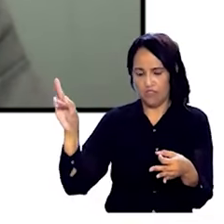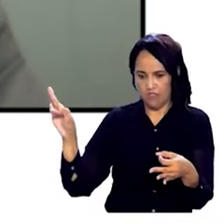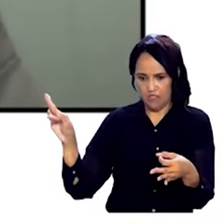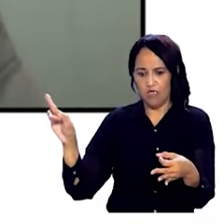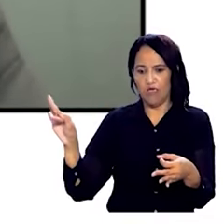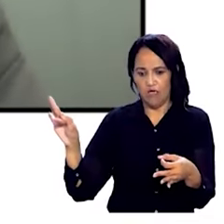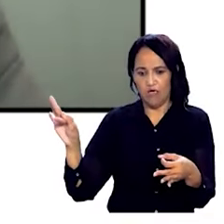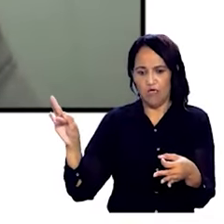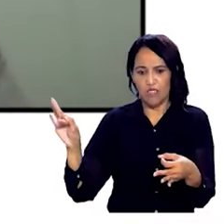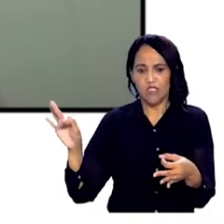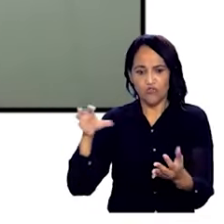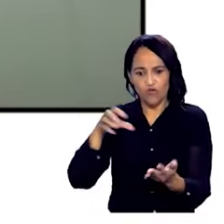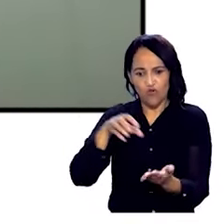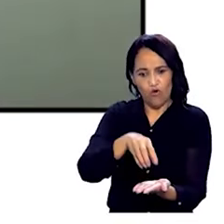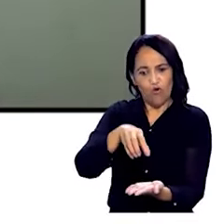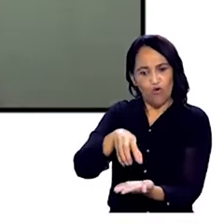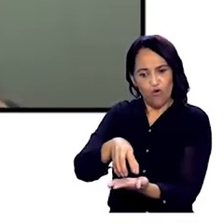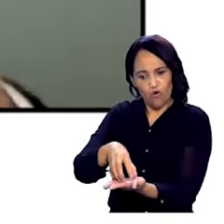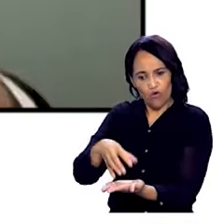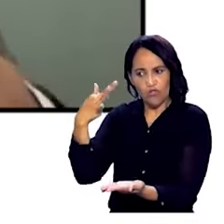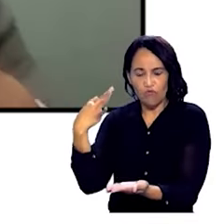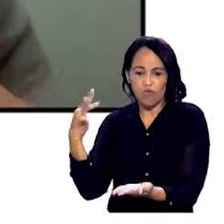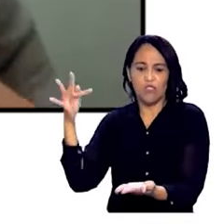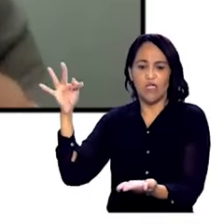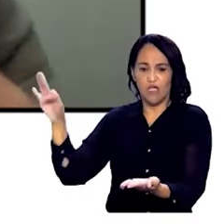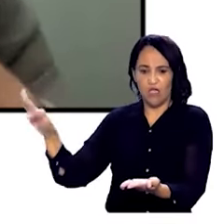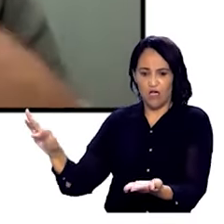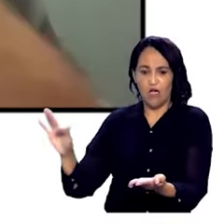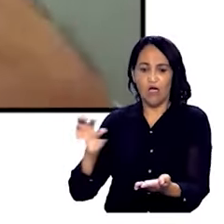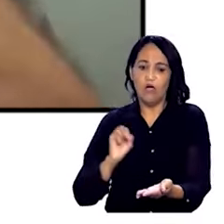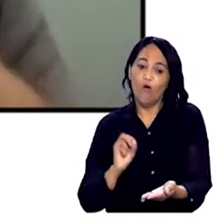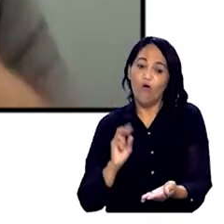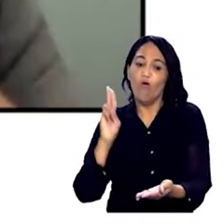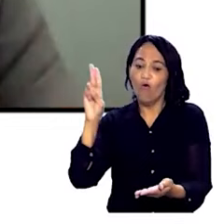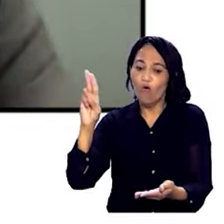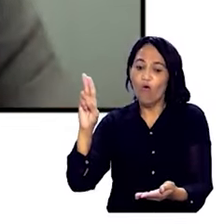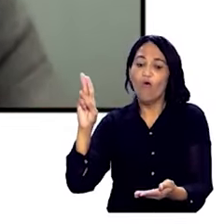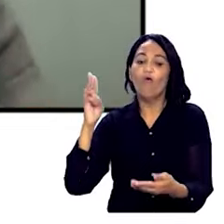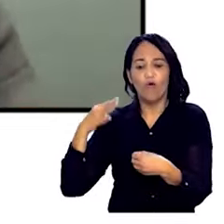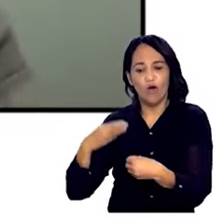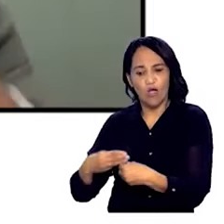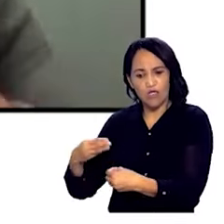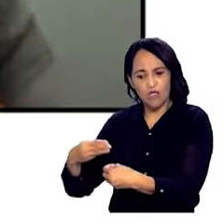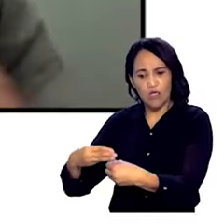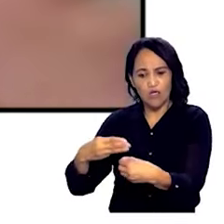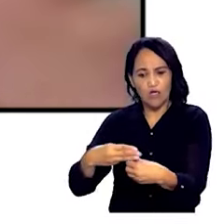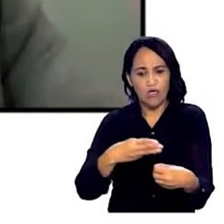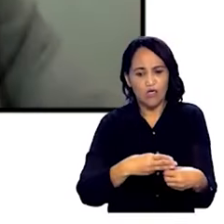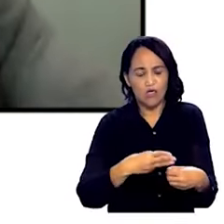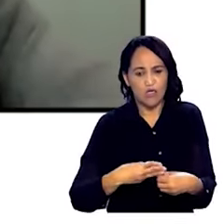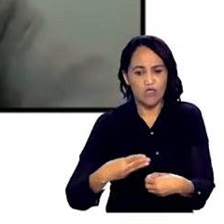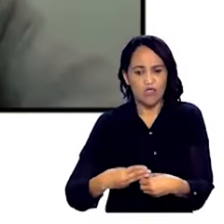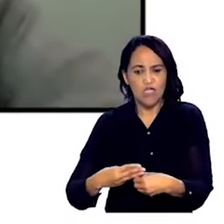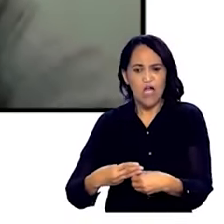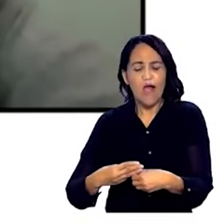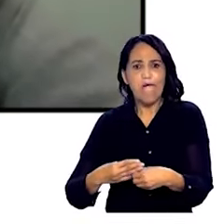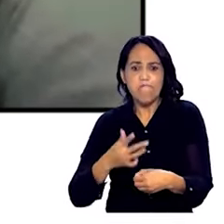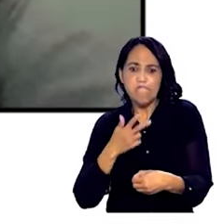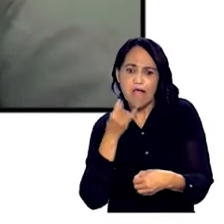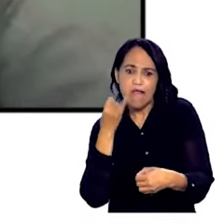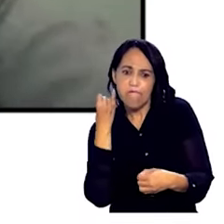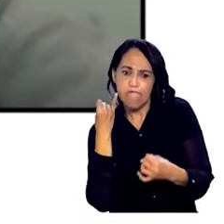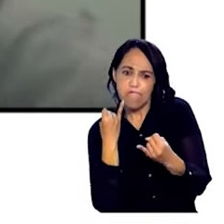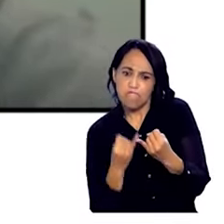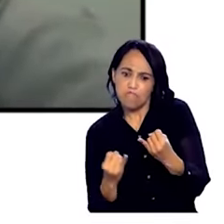mucho también la ciud de Buenos Aires la distribu es muy parecida a la que edes Van a encontrar respecto de Los tribunales en el